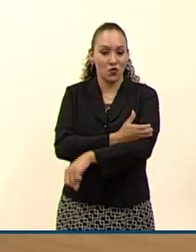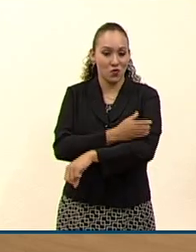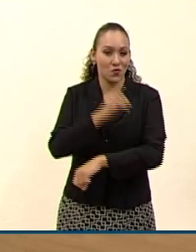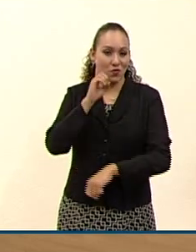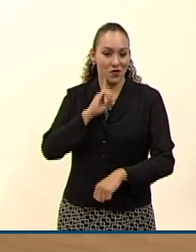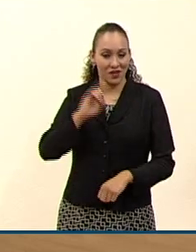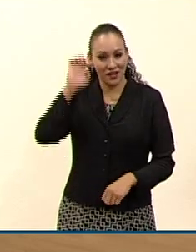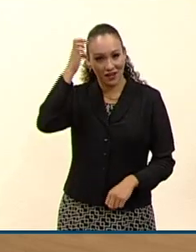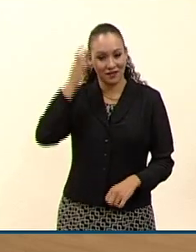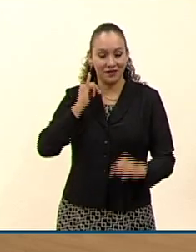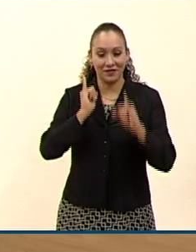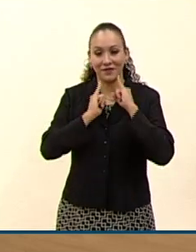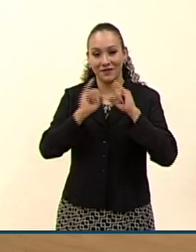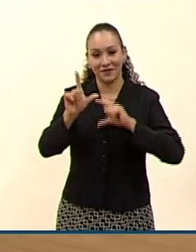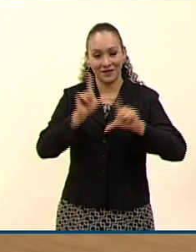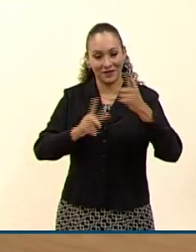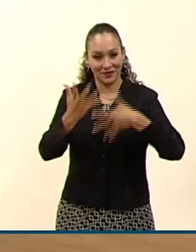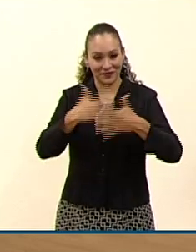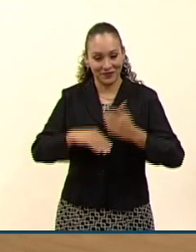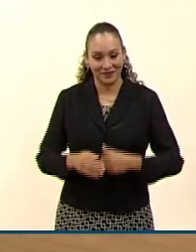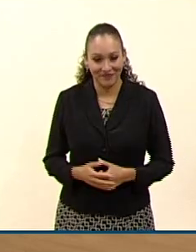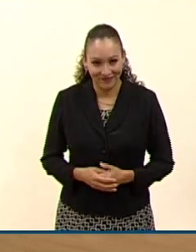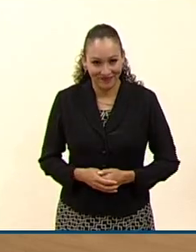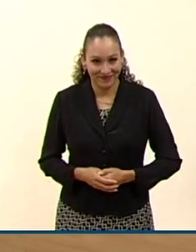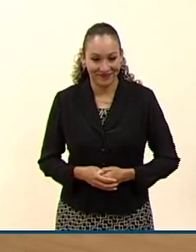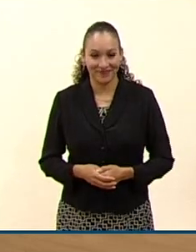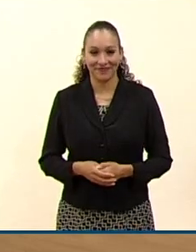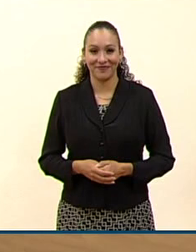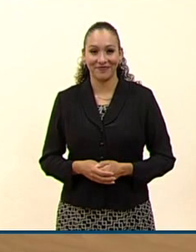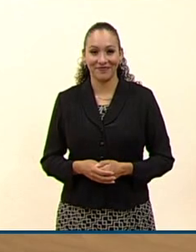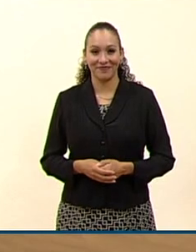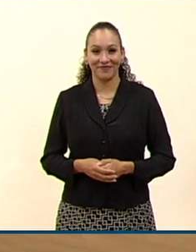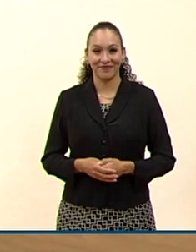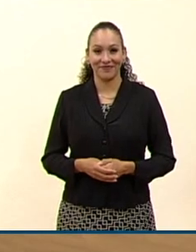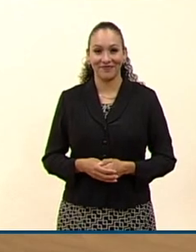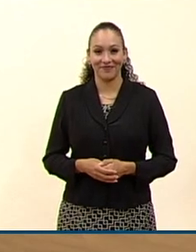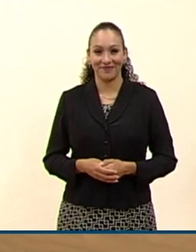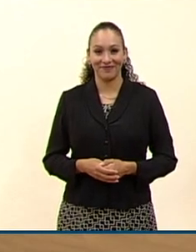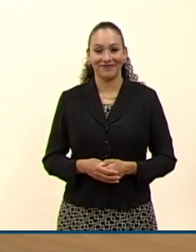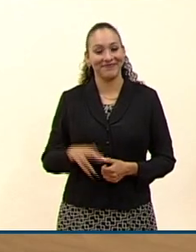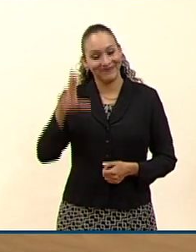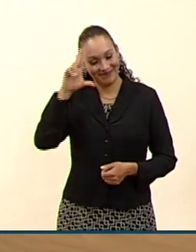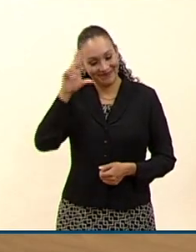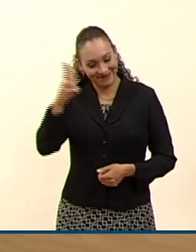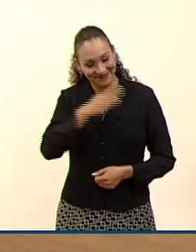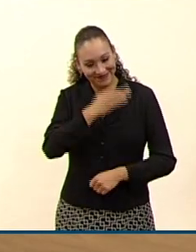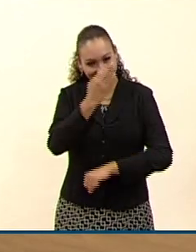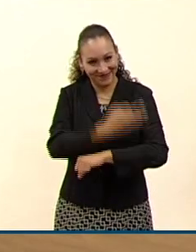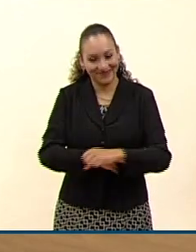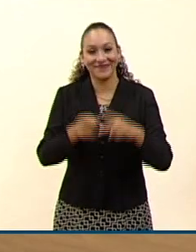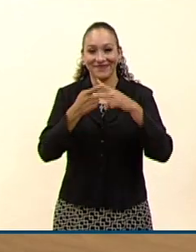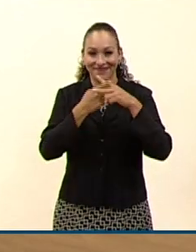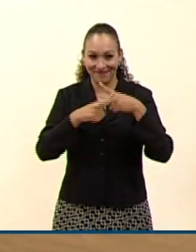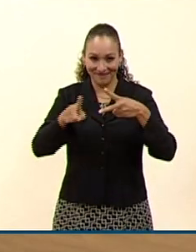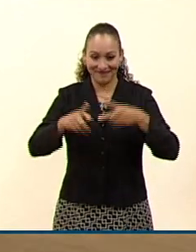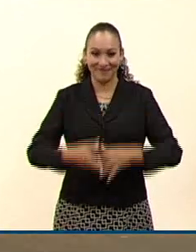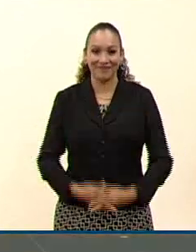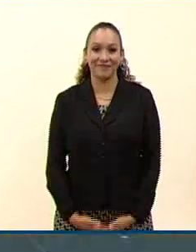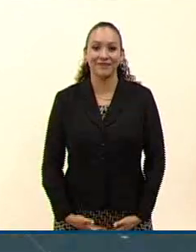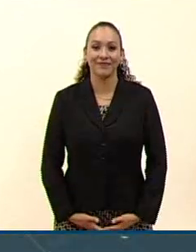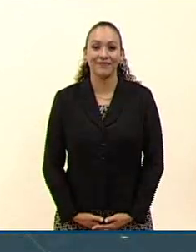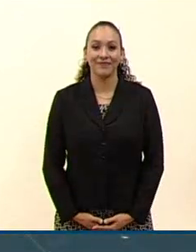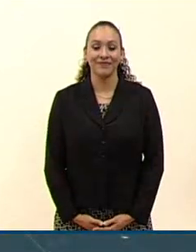Eusiris Rostro, quien nos acompaña en la interpretación en lengua de señas mexicana. Hola, Eusiris. Y es así como iniciamos.